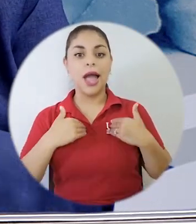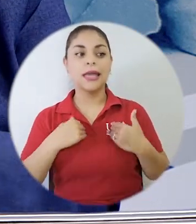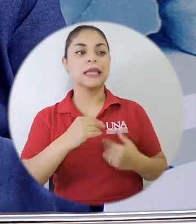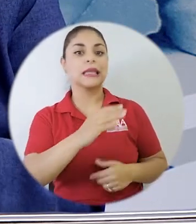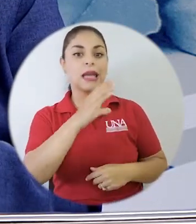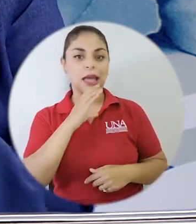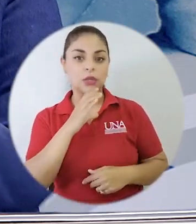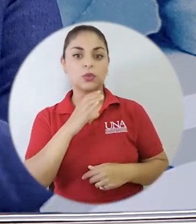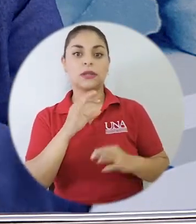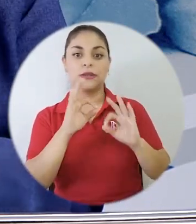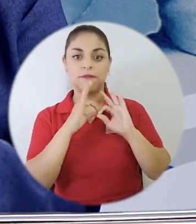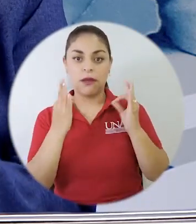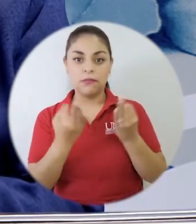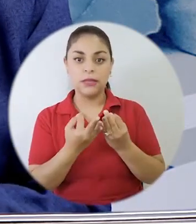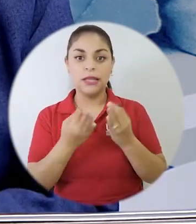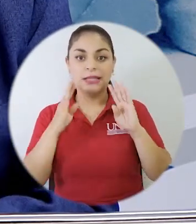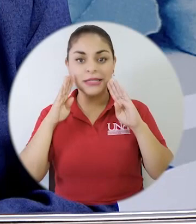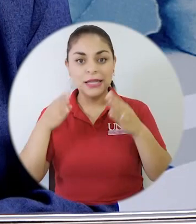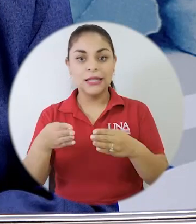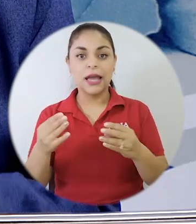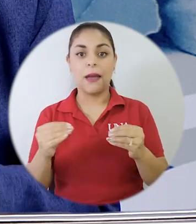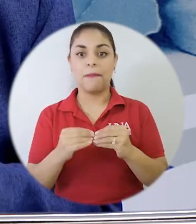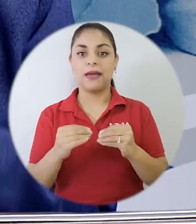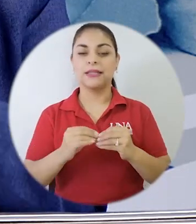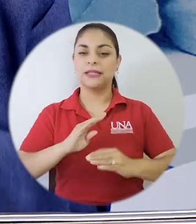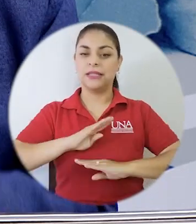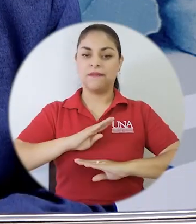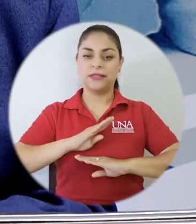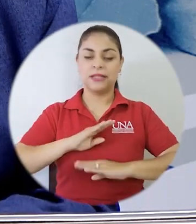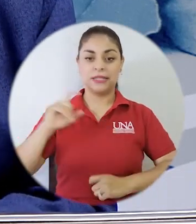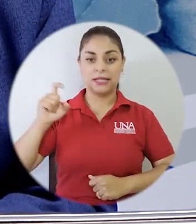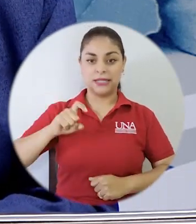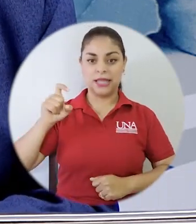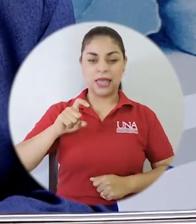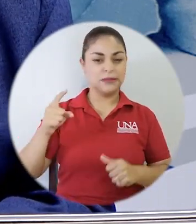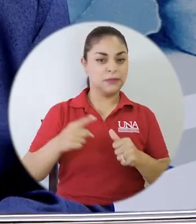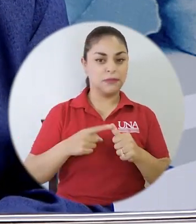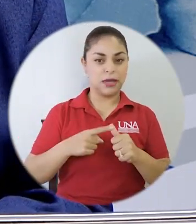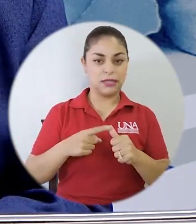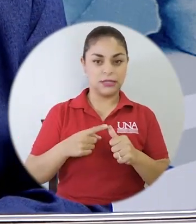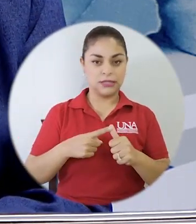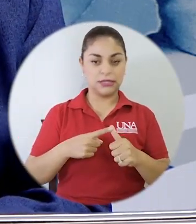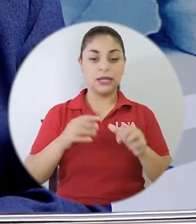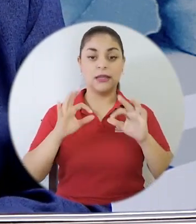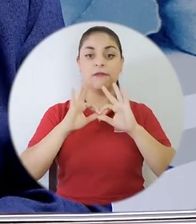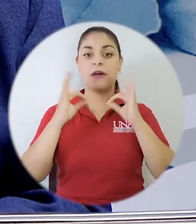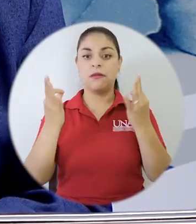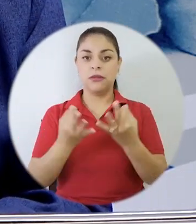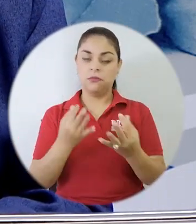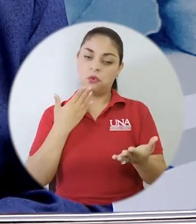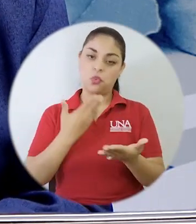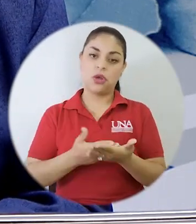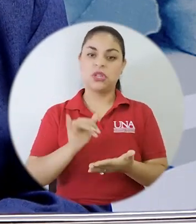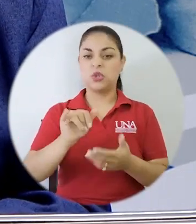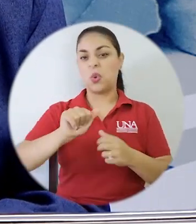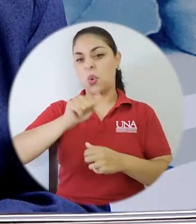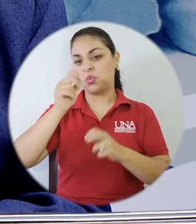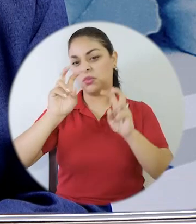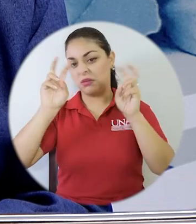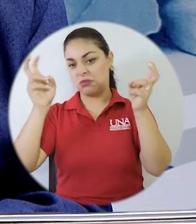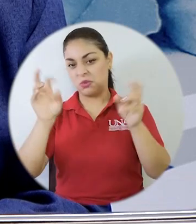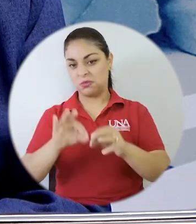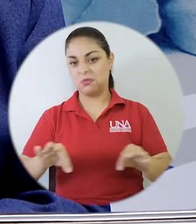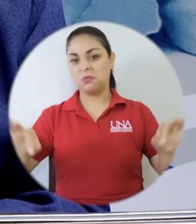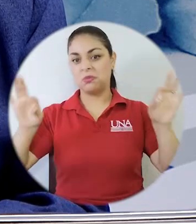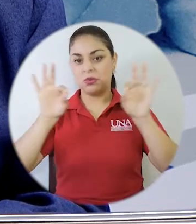consumo del ingreso disponible que tienen las familias se dedica más a satisfacer las necesidades primarias de las familias.